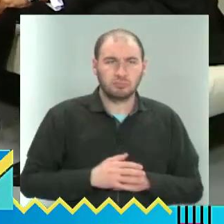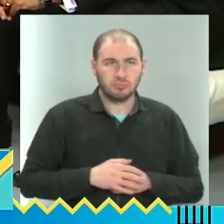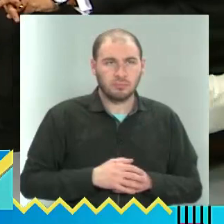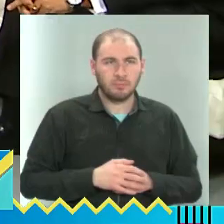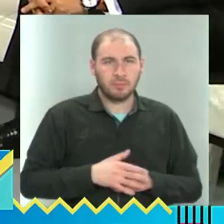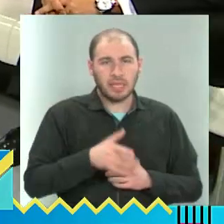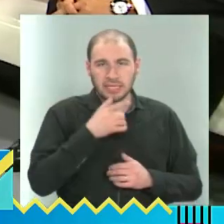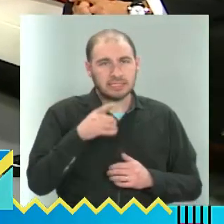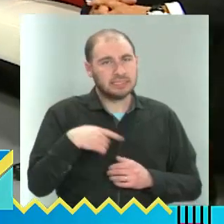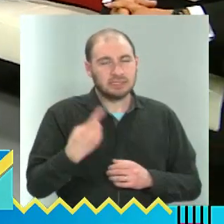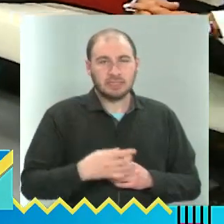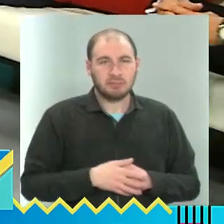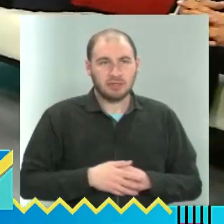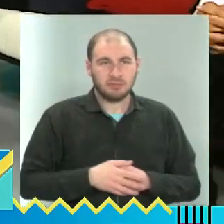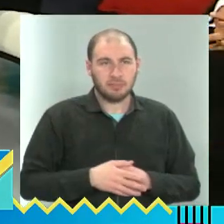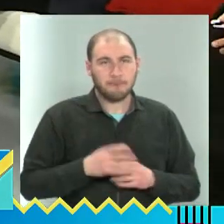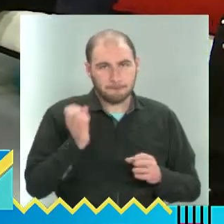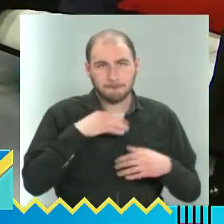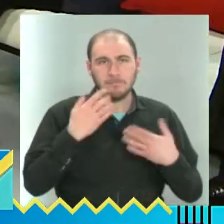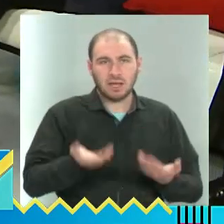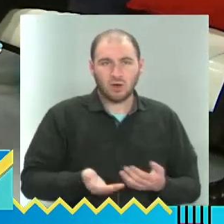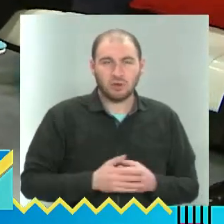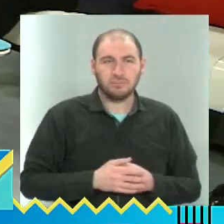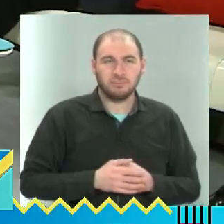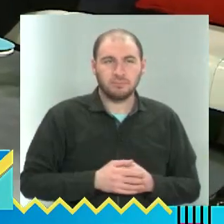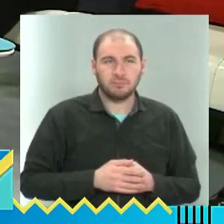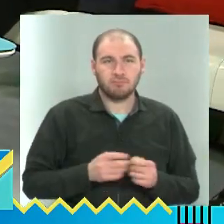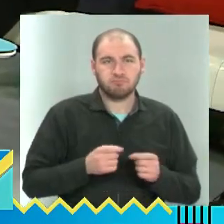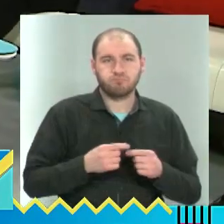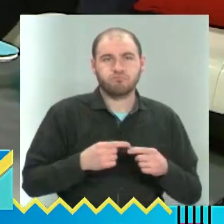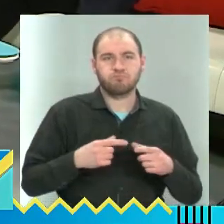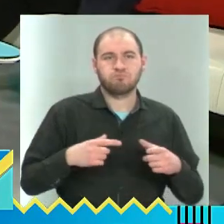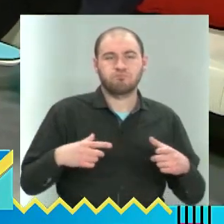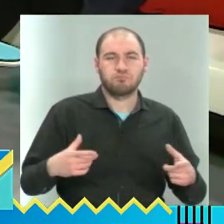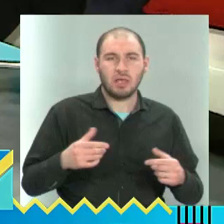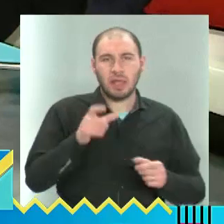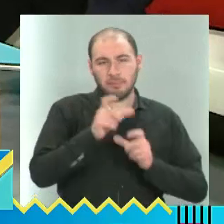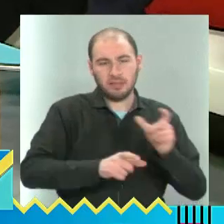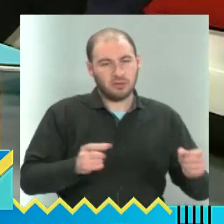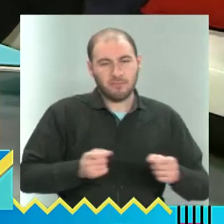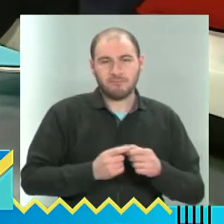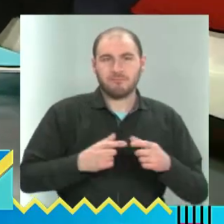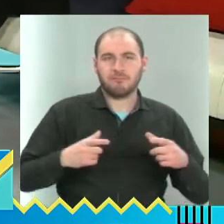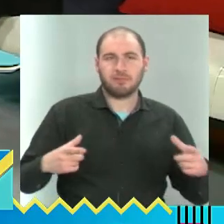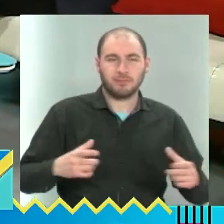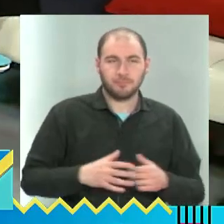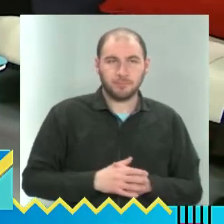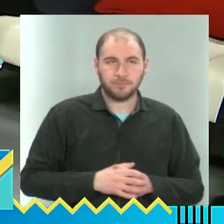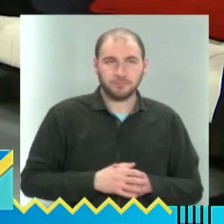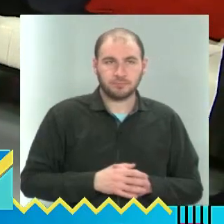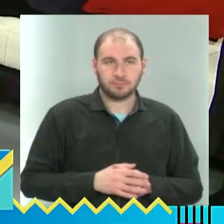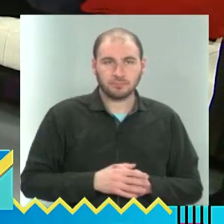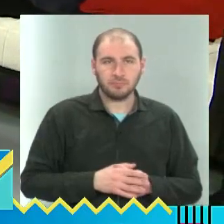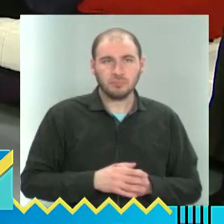que siempre es mejor en esto ir creciendo en lo que es recursos humanos y bueno, y